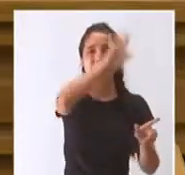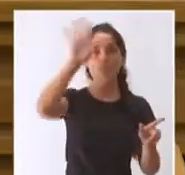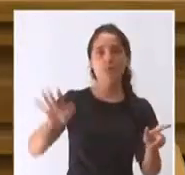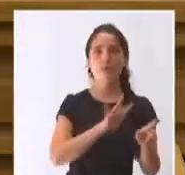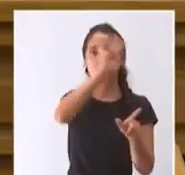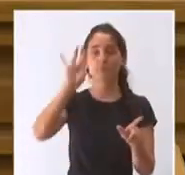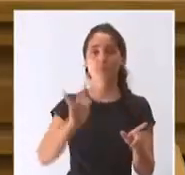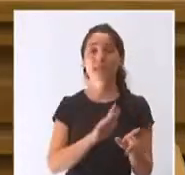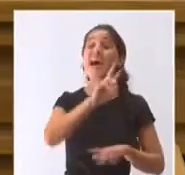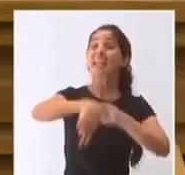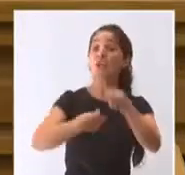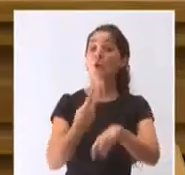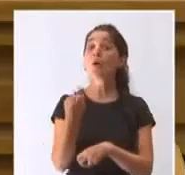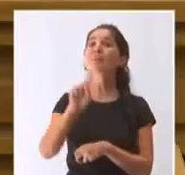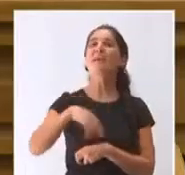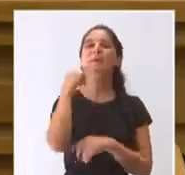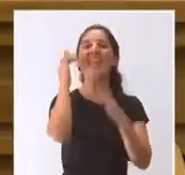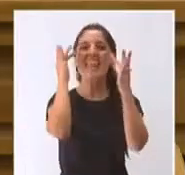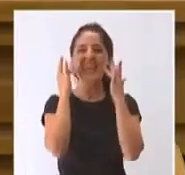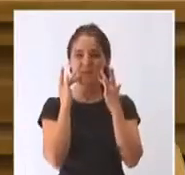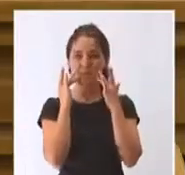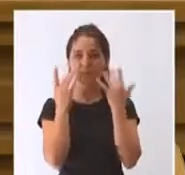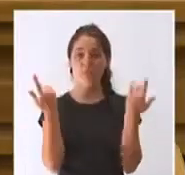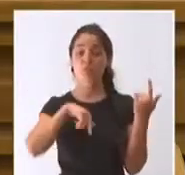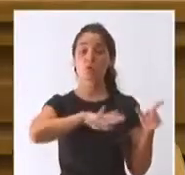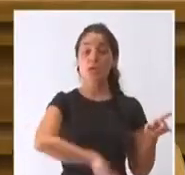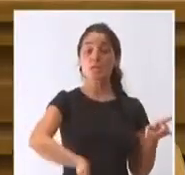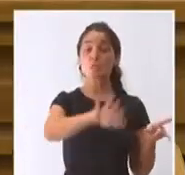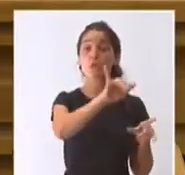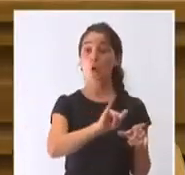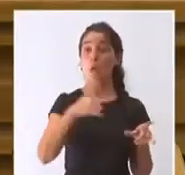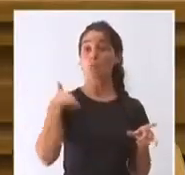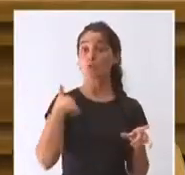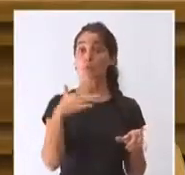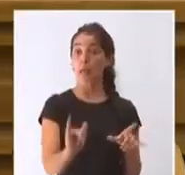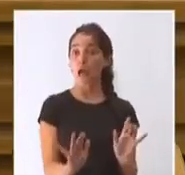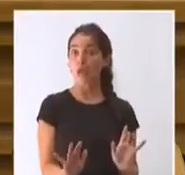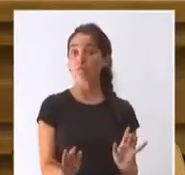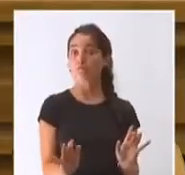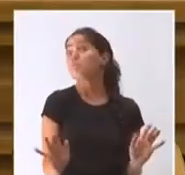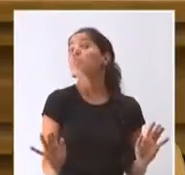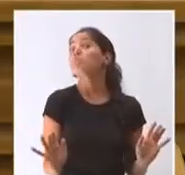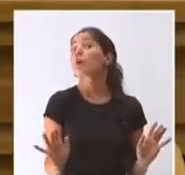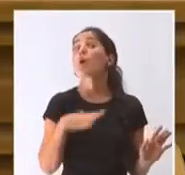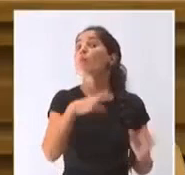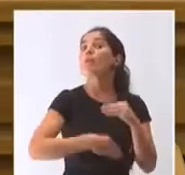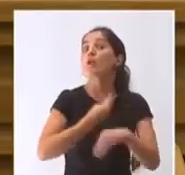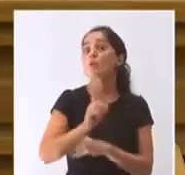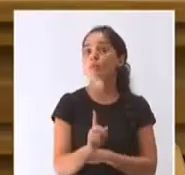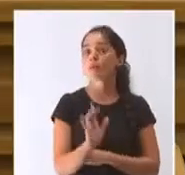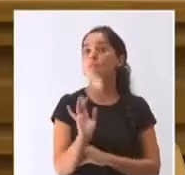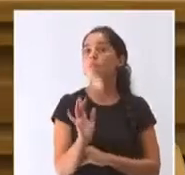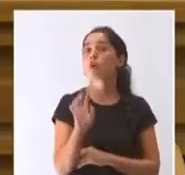porque tenemos sitio tenemos posibilidades pero no tiene por qué hacerse en todos los sitios pasa aquí si